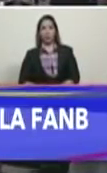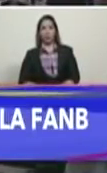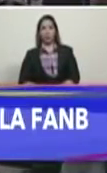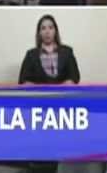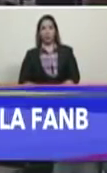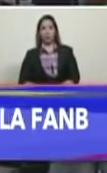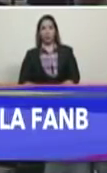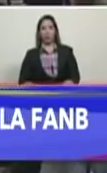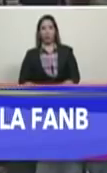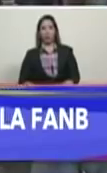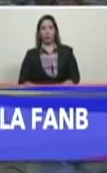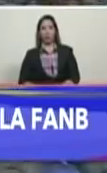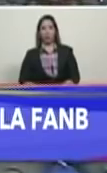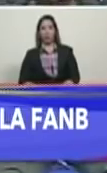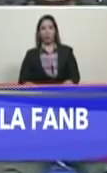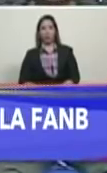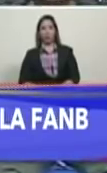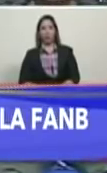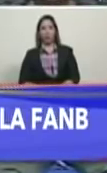navideño,